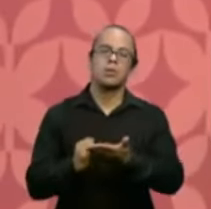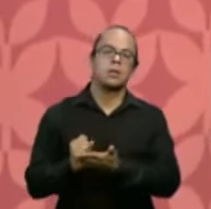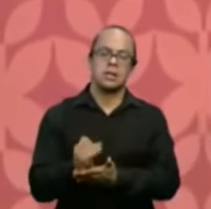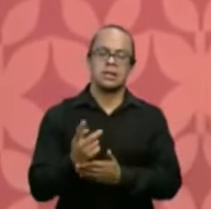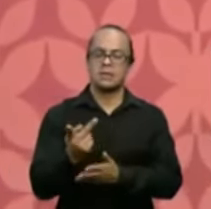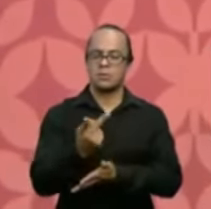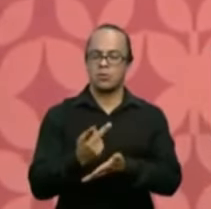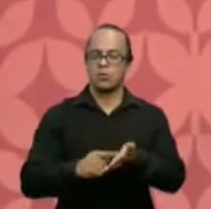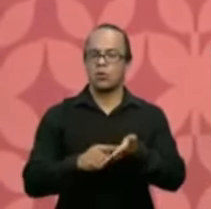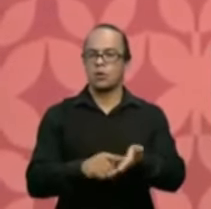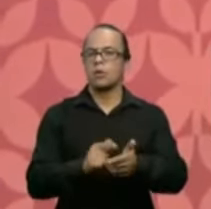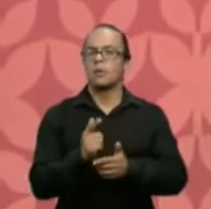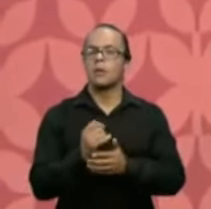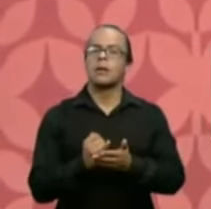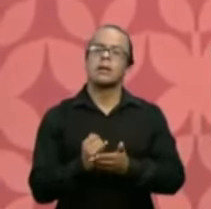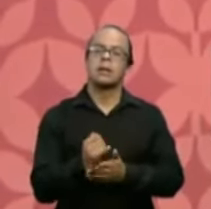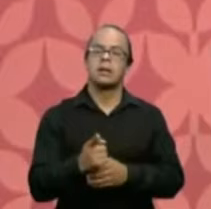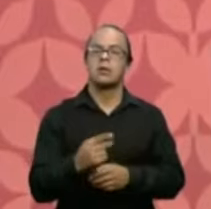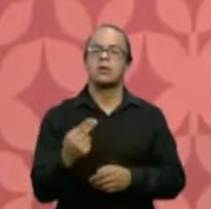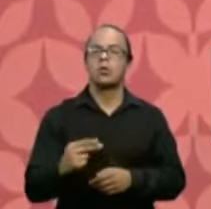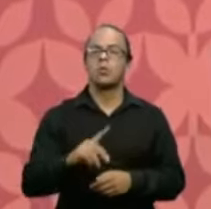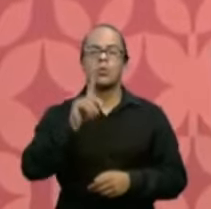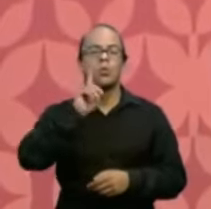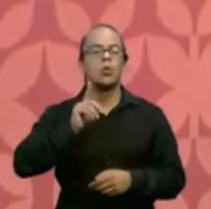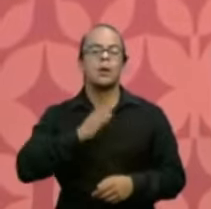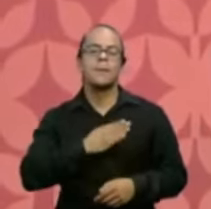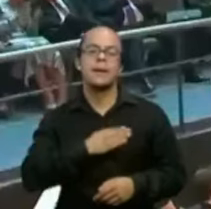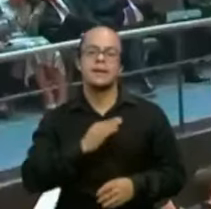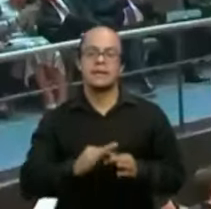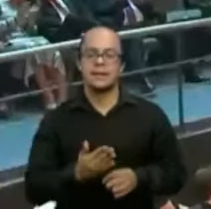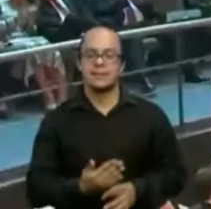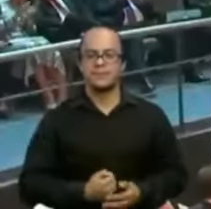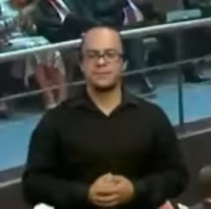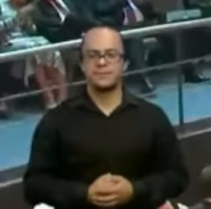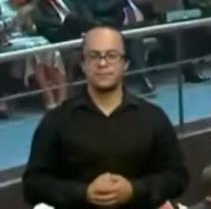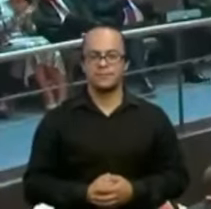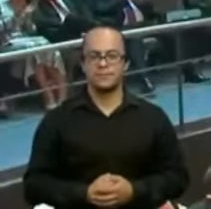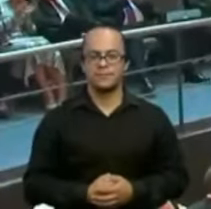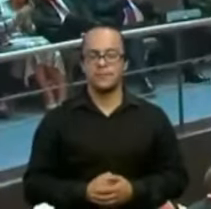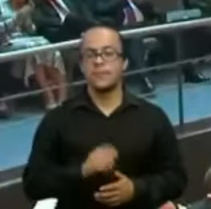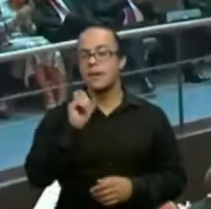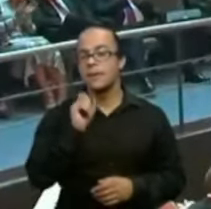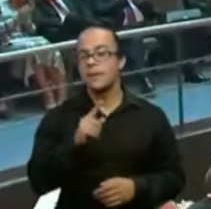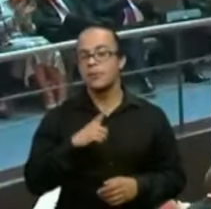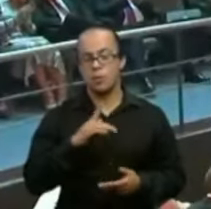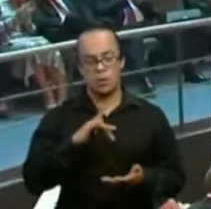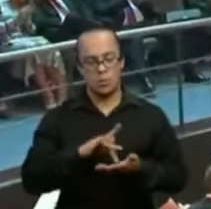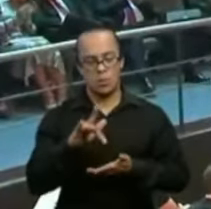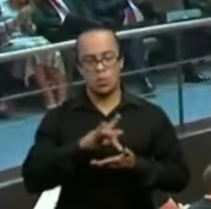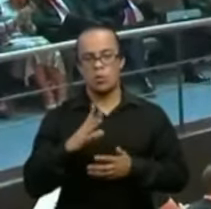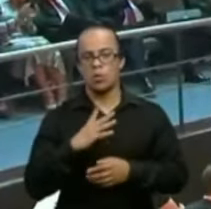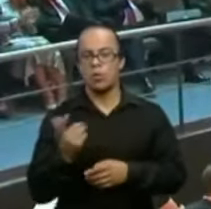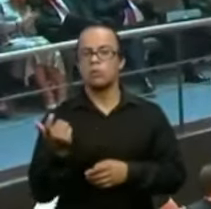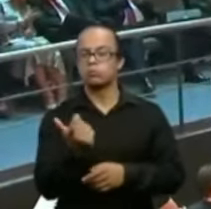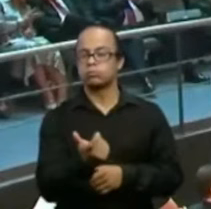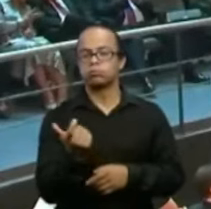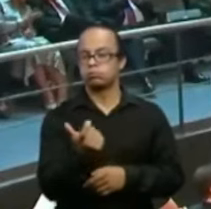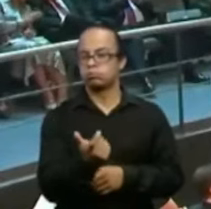este programa Mujeres con Bienestar. Además, los apoyos monetarios,